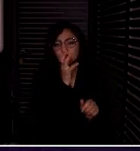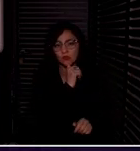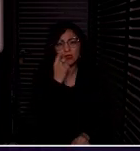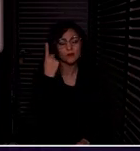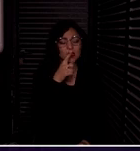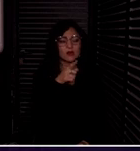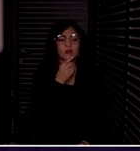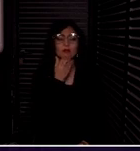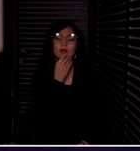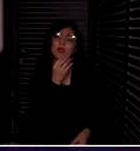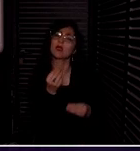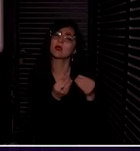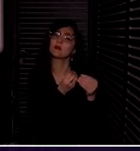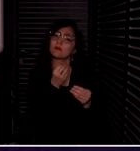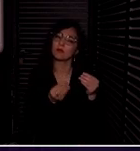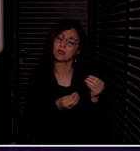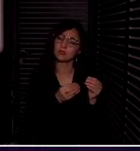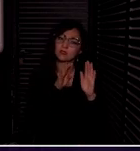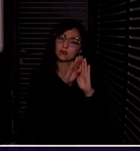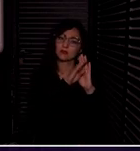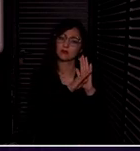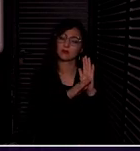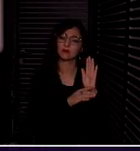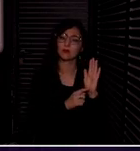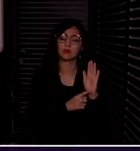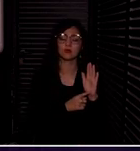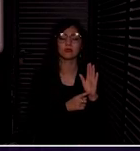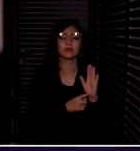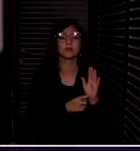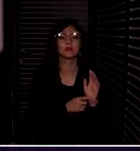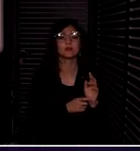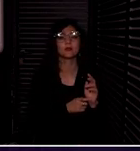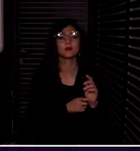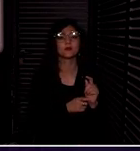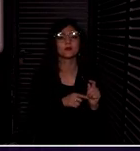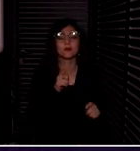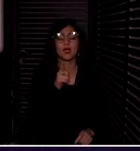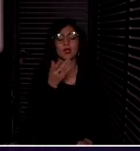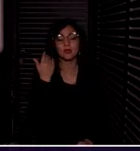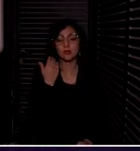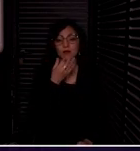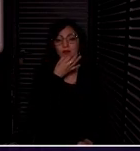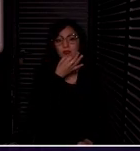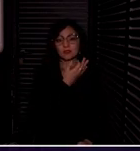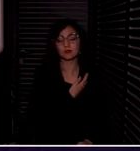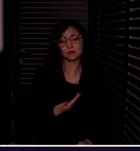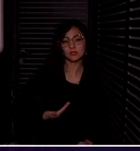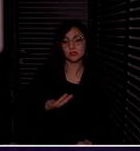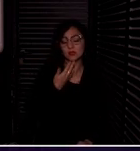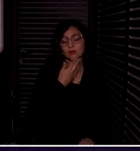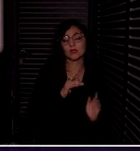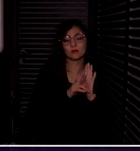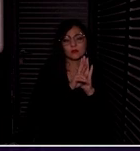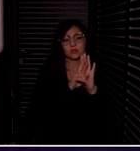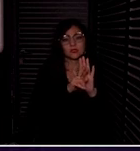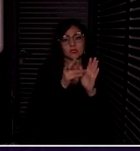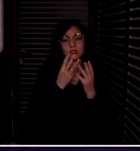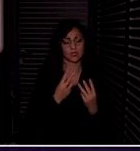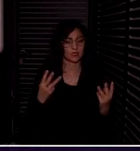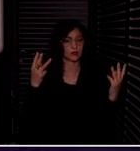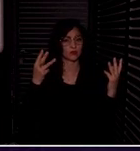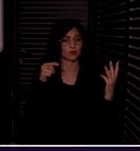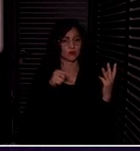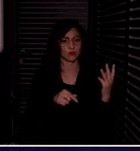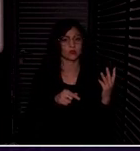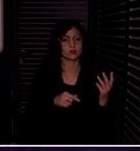qué sucede con los contenidos, en esto que comentaba el presidente y el representante de la UNESCO, que es importante, ¿no? Los discursos